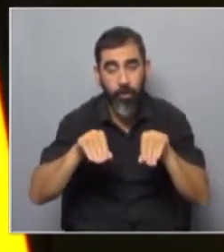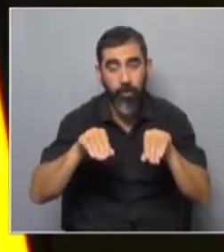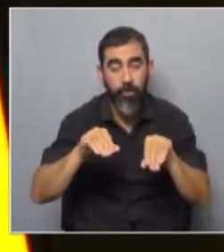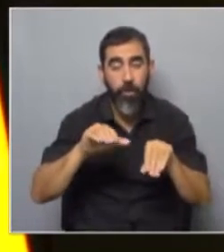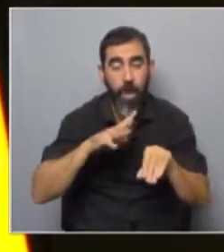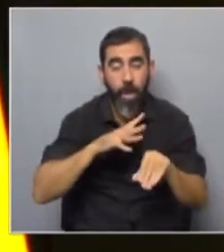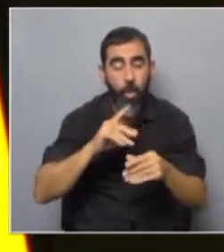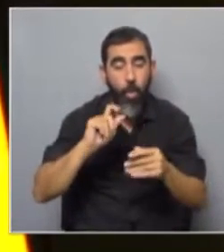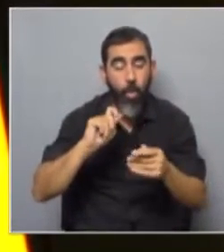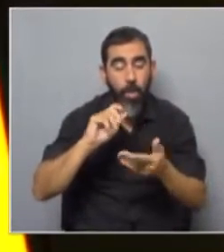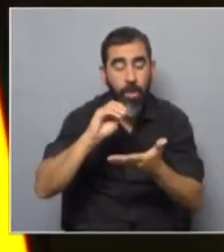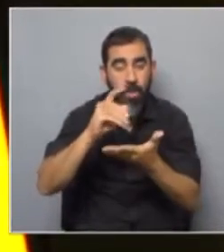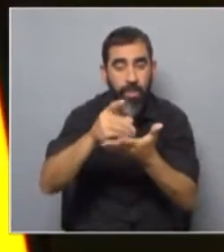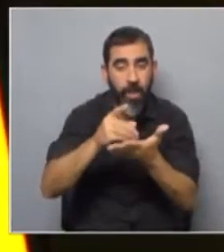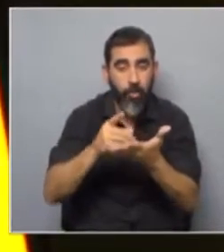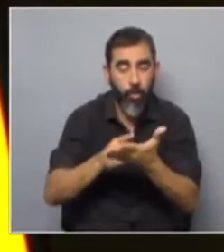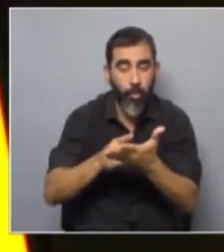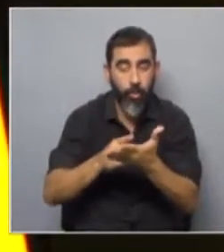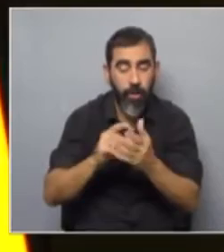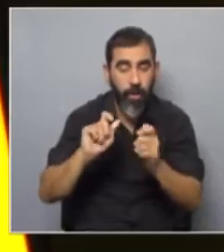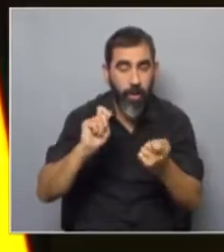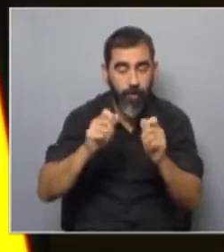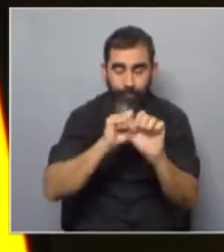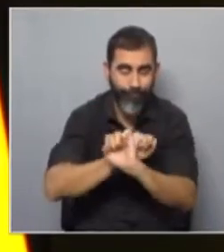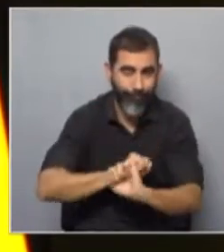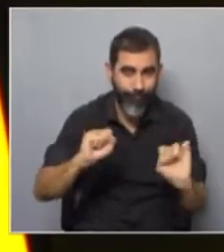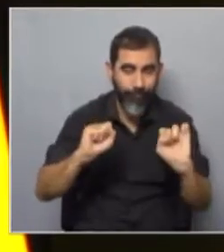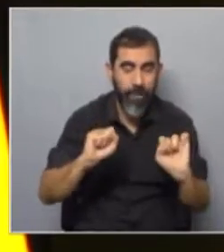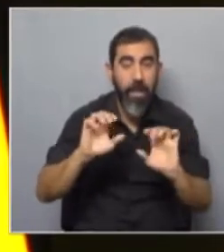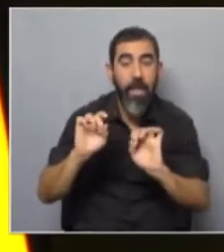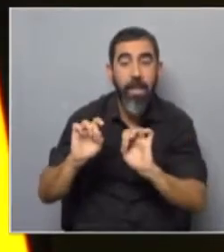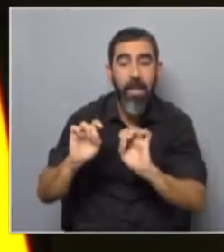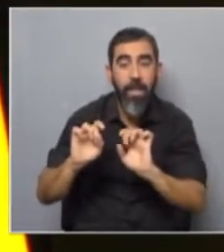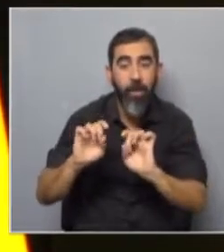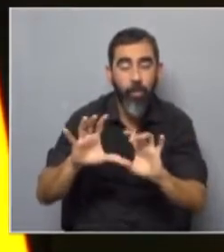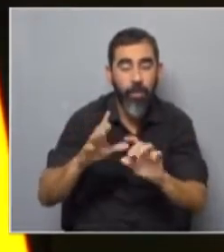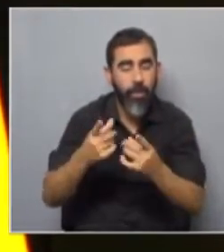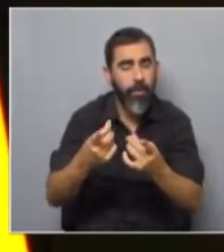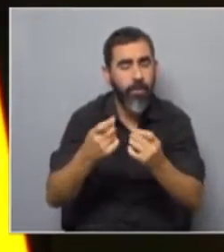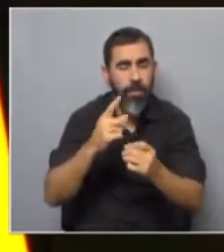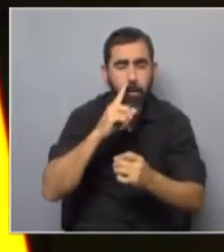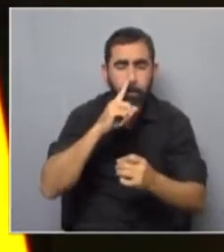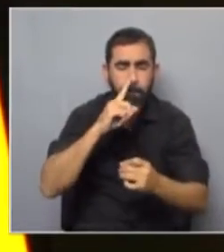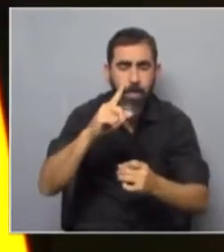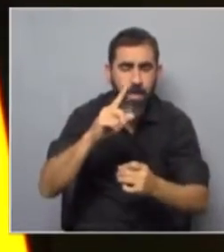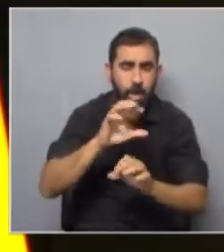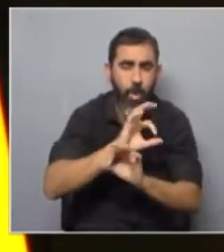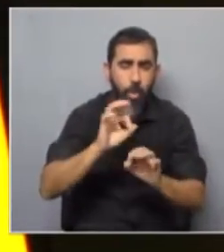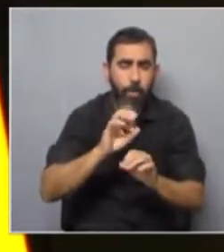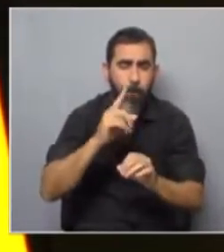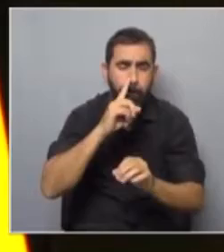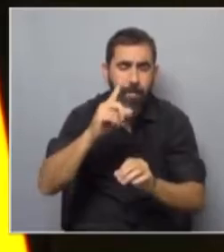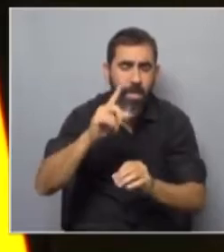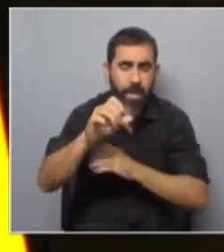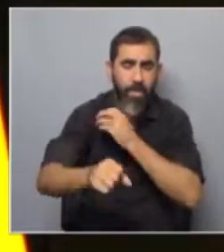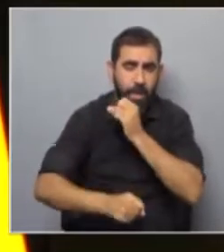dato incambiable. Son construcciones que a la naturaleza le llevó, le insumió miles o decenas de miles